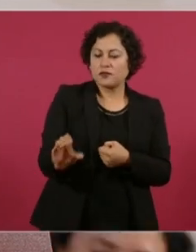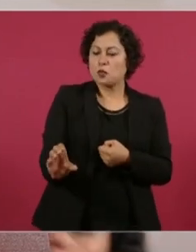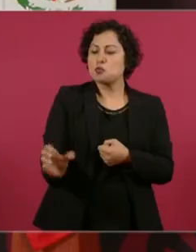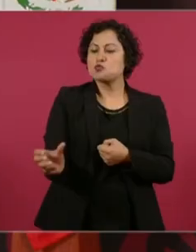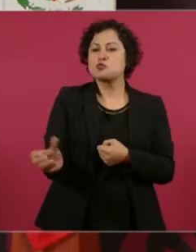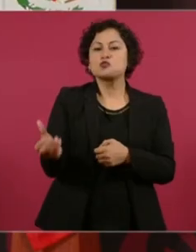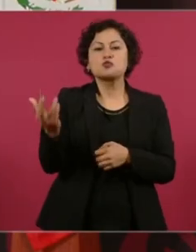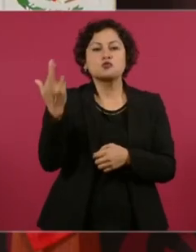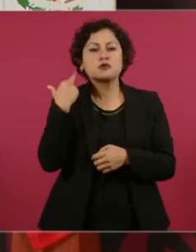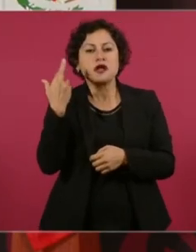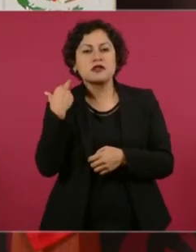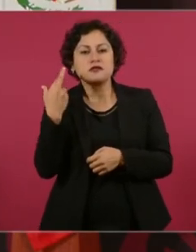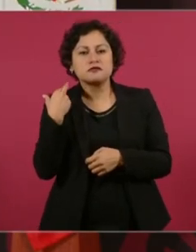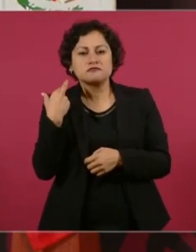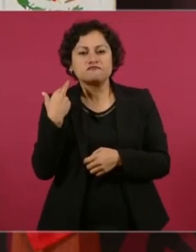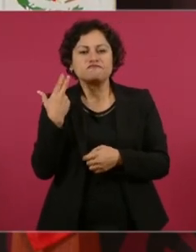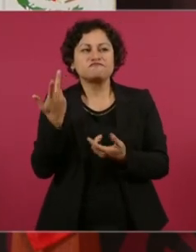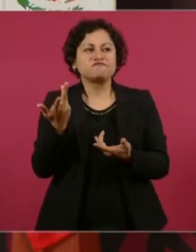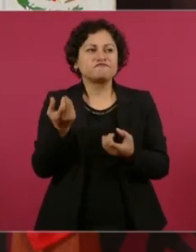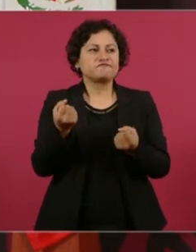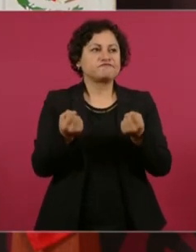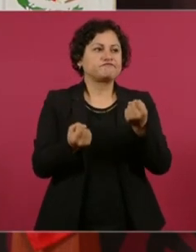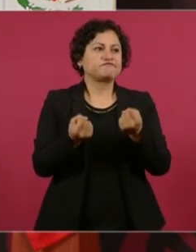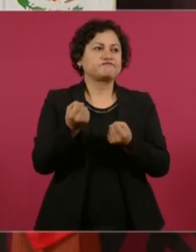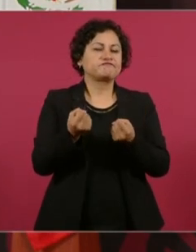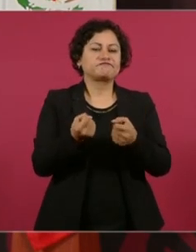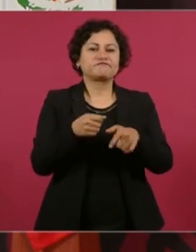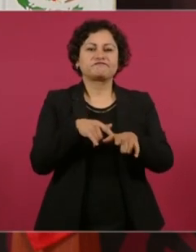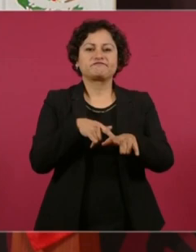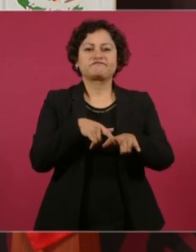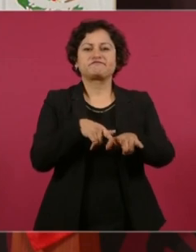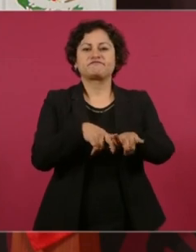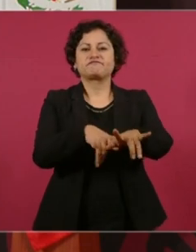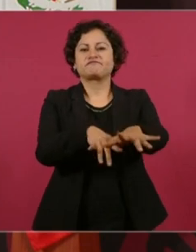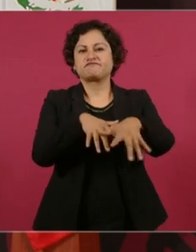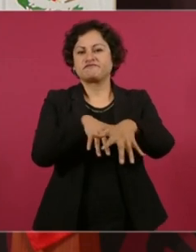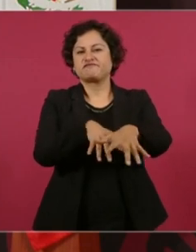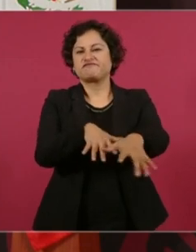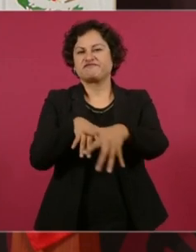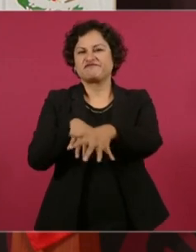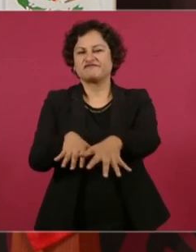Ya en otras partes no se escucha tanto la radio, pero aquí